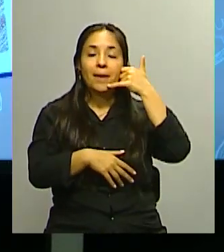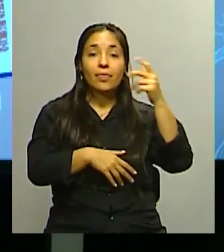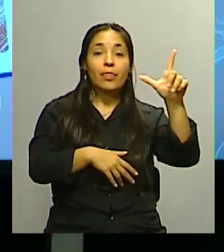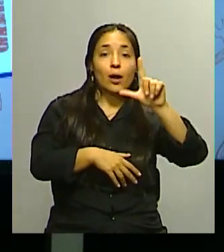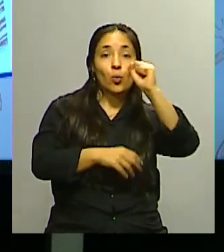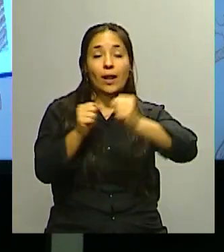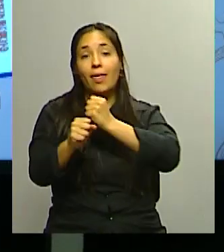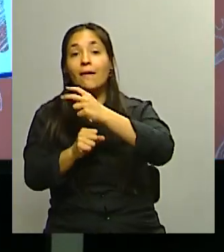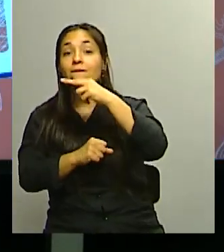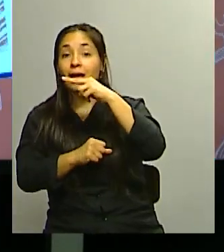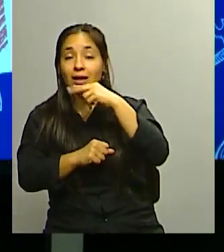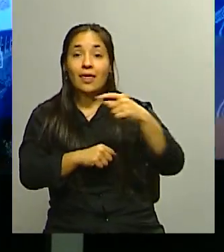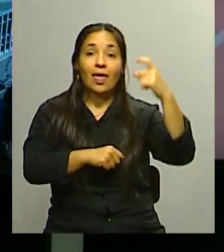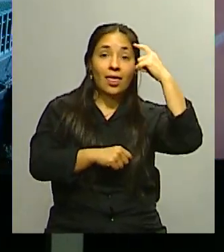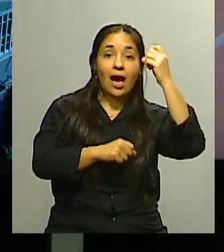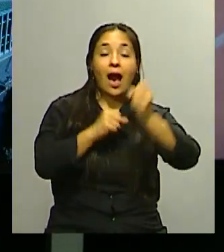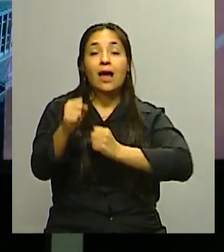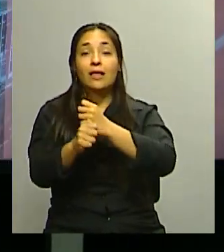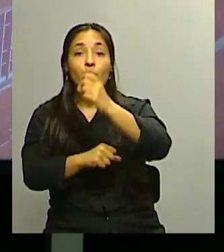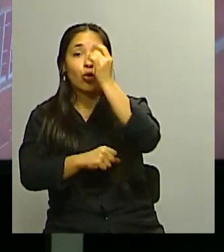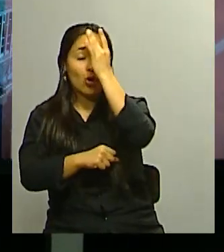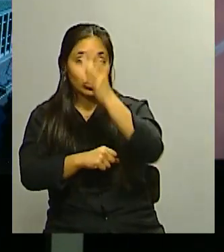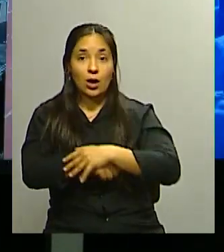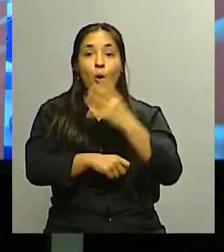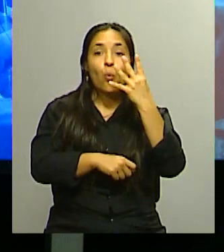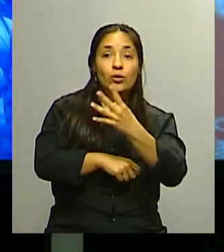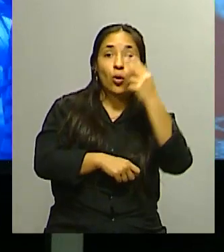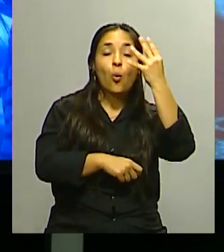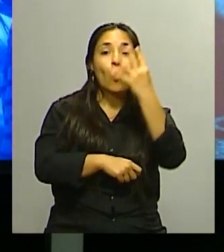a viernes, de 10 a 12, al